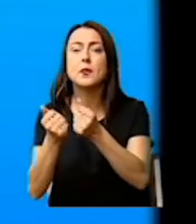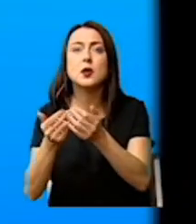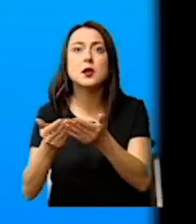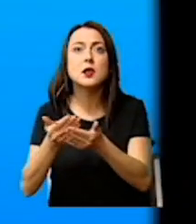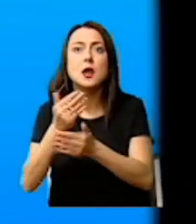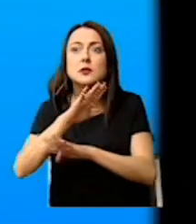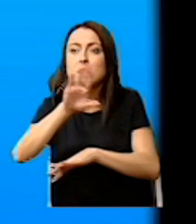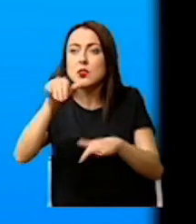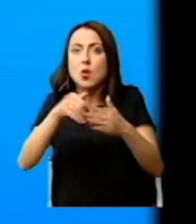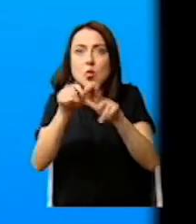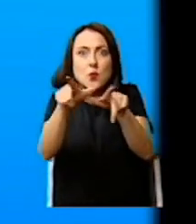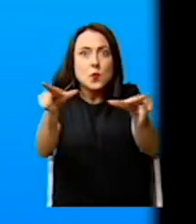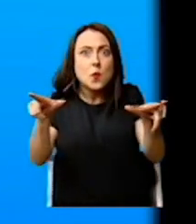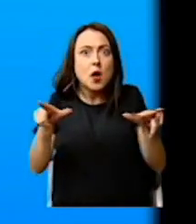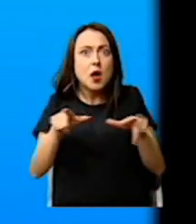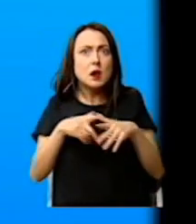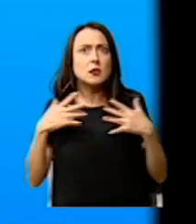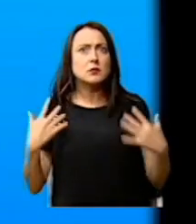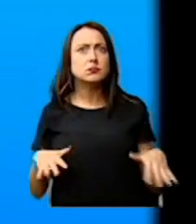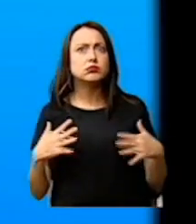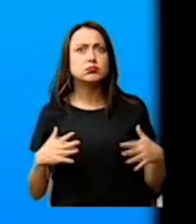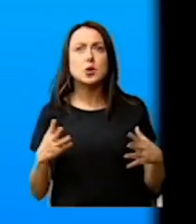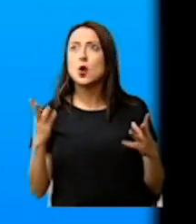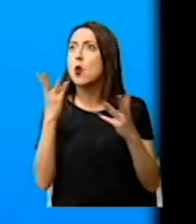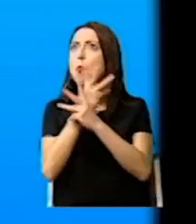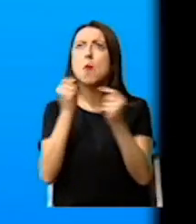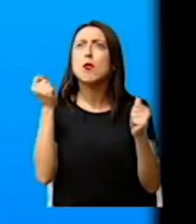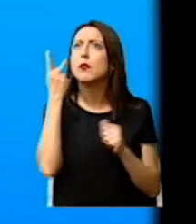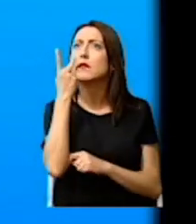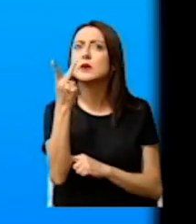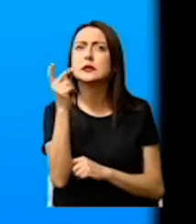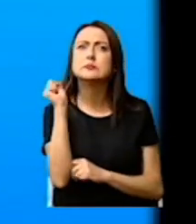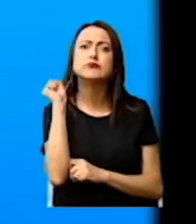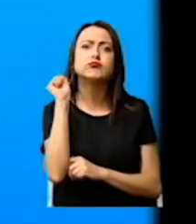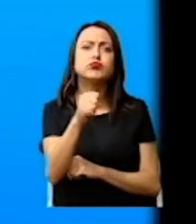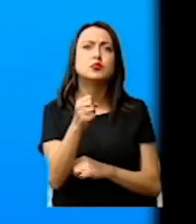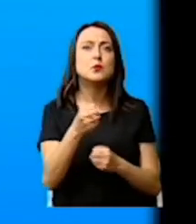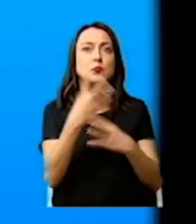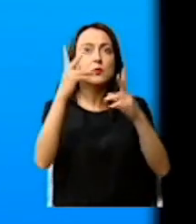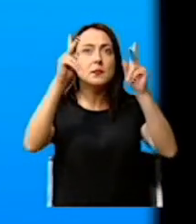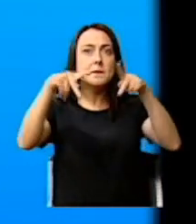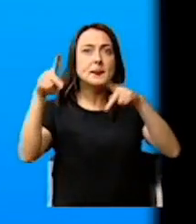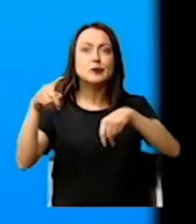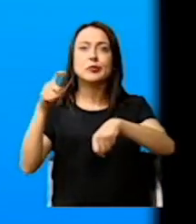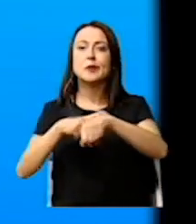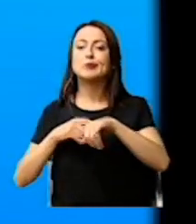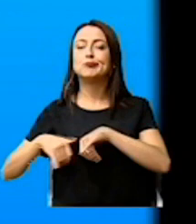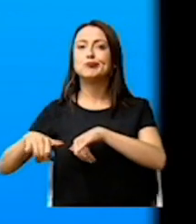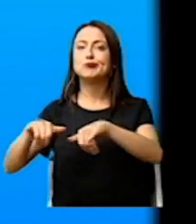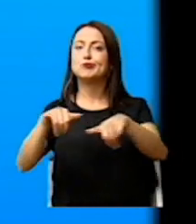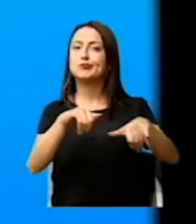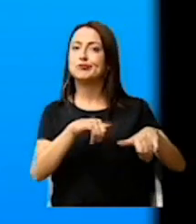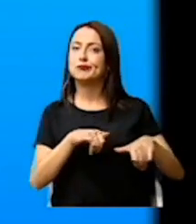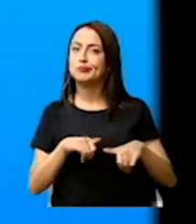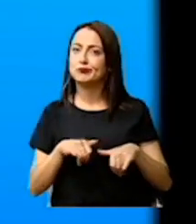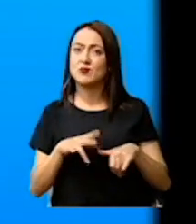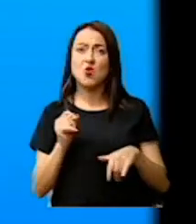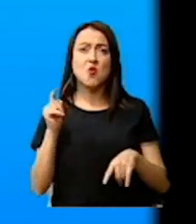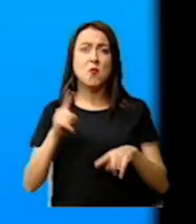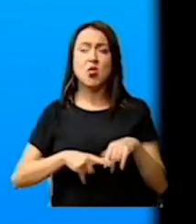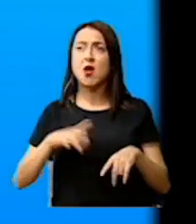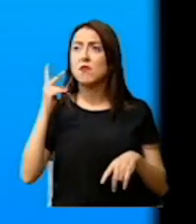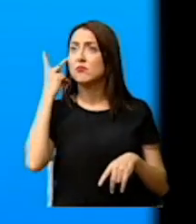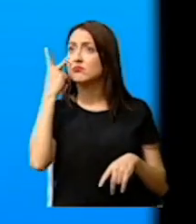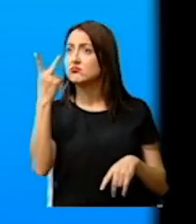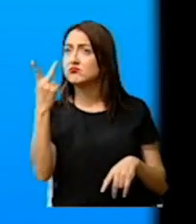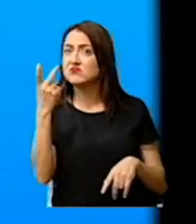en todas partes. Es invisible y ataca a muchas personas al mismo tiempo, sin que podamos verlo.